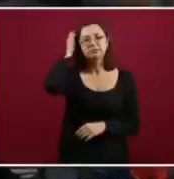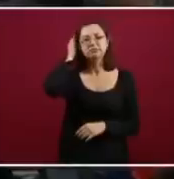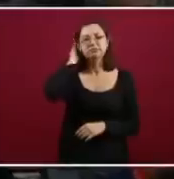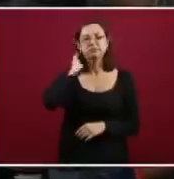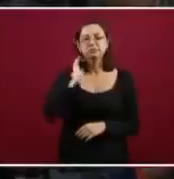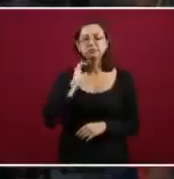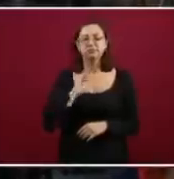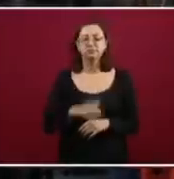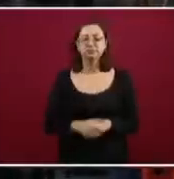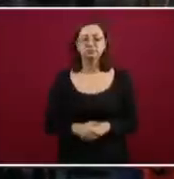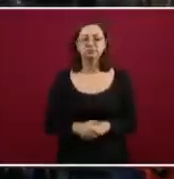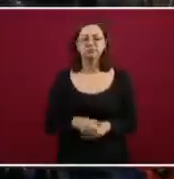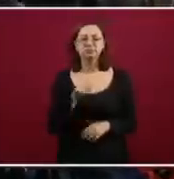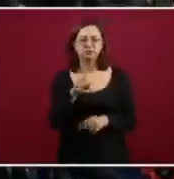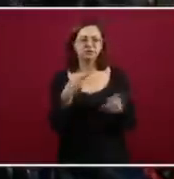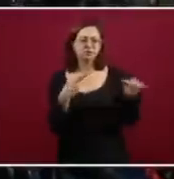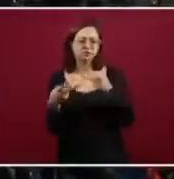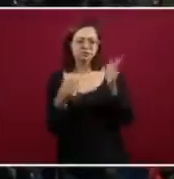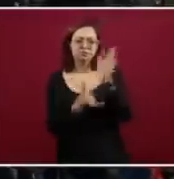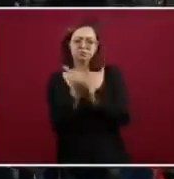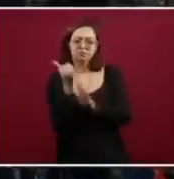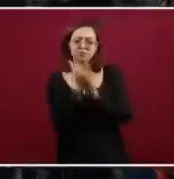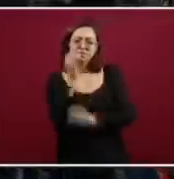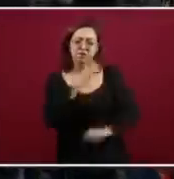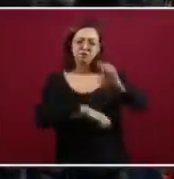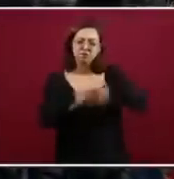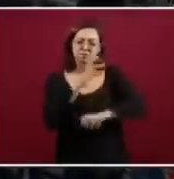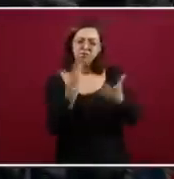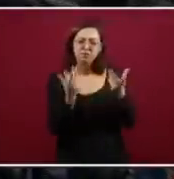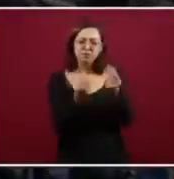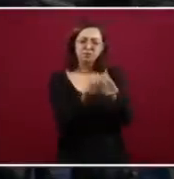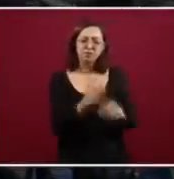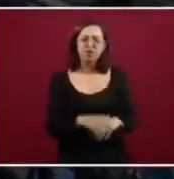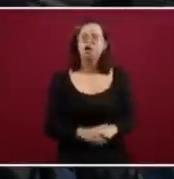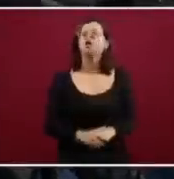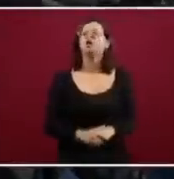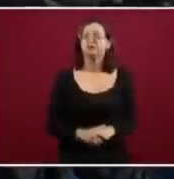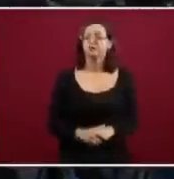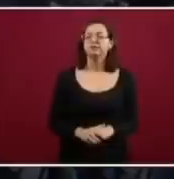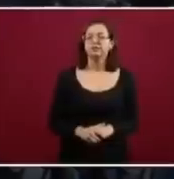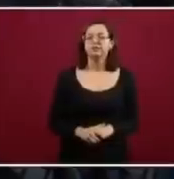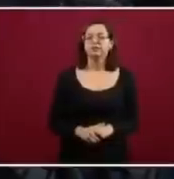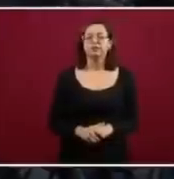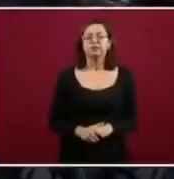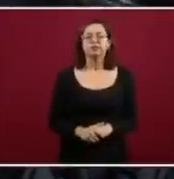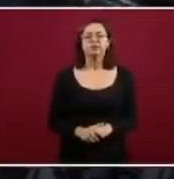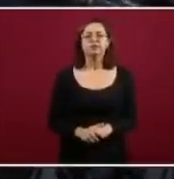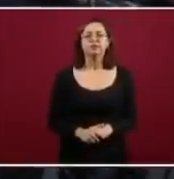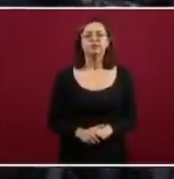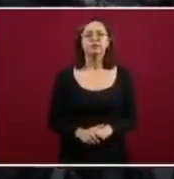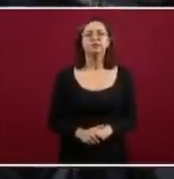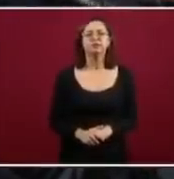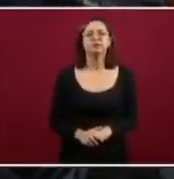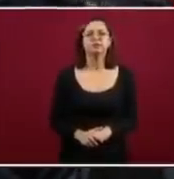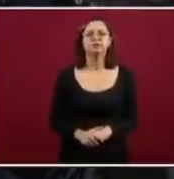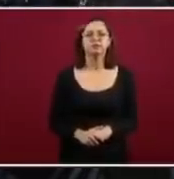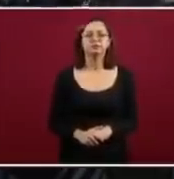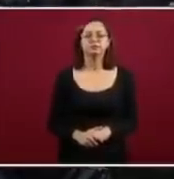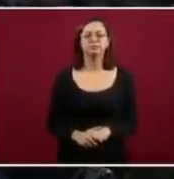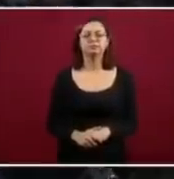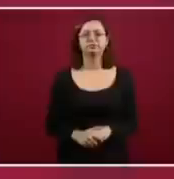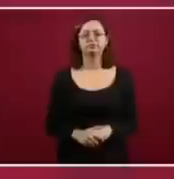cuando infraestructura agua que los puede lanzar bueno nos reunimos con representantes